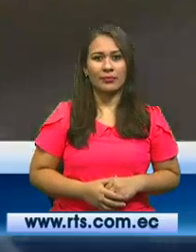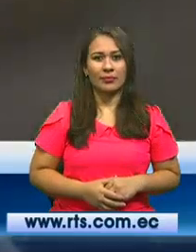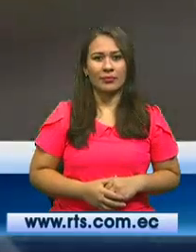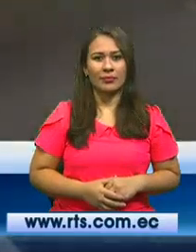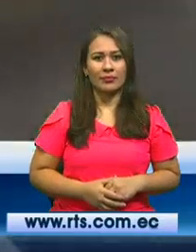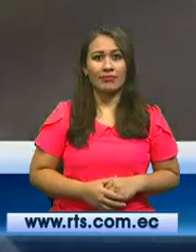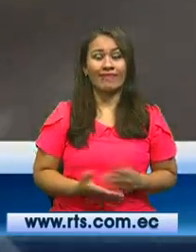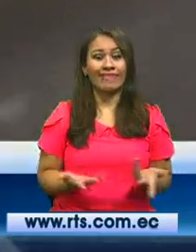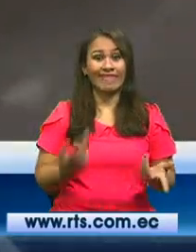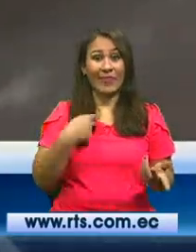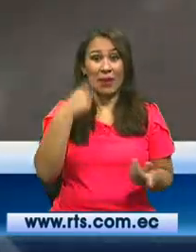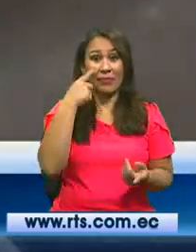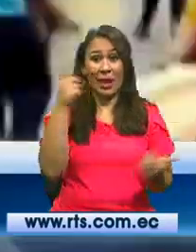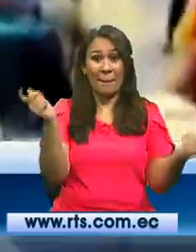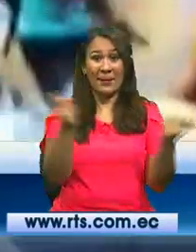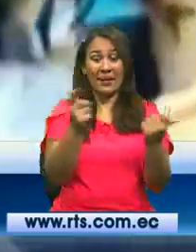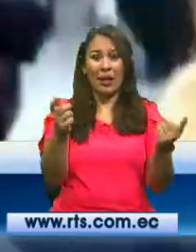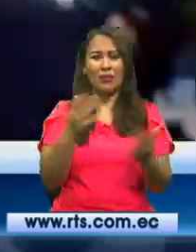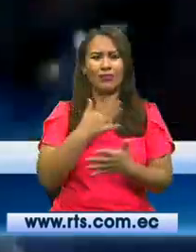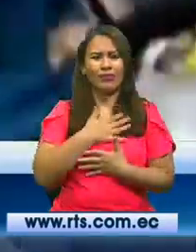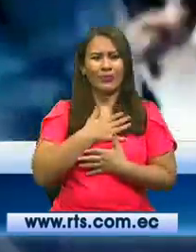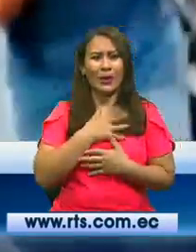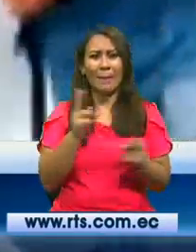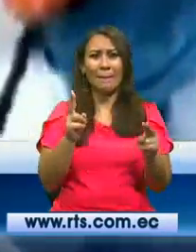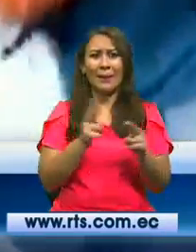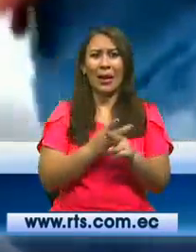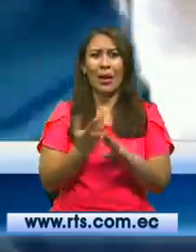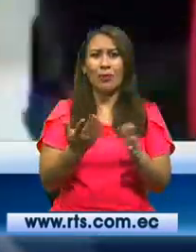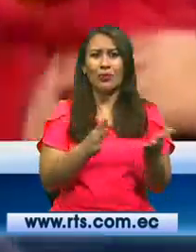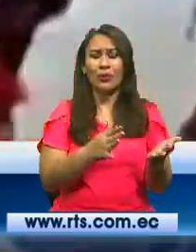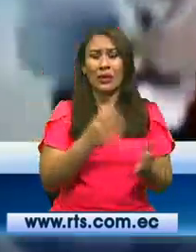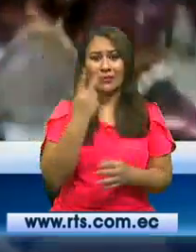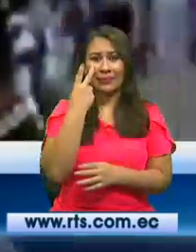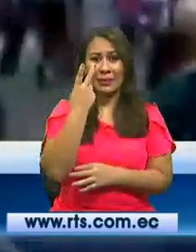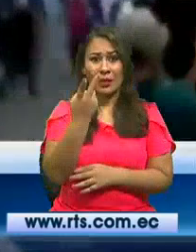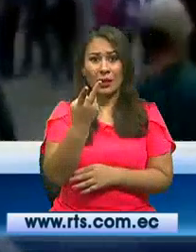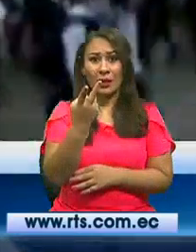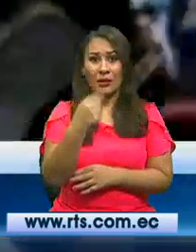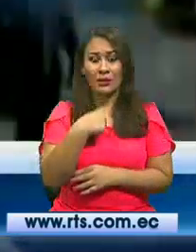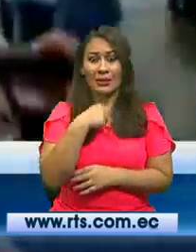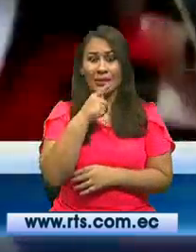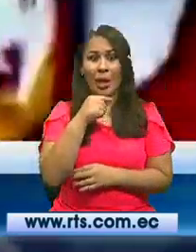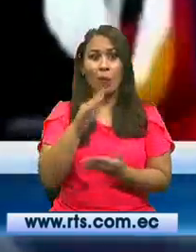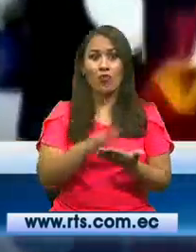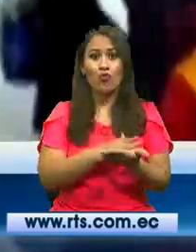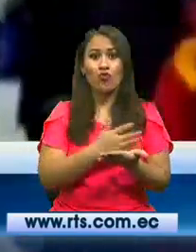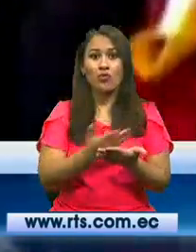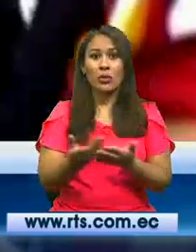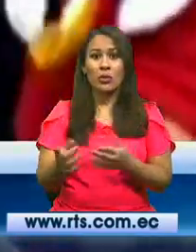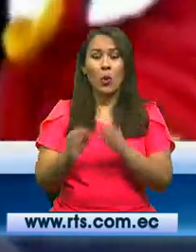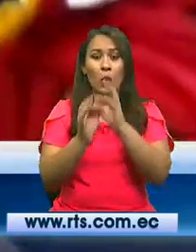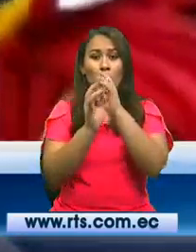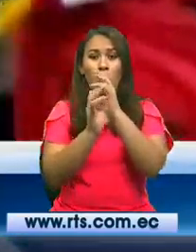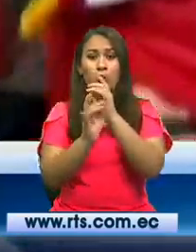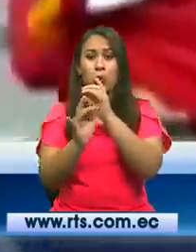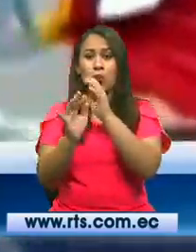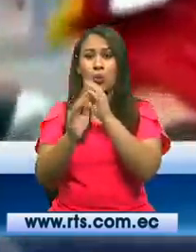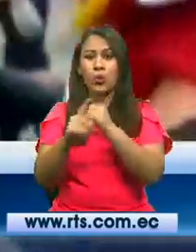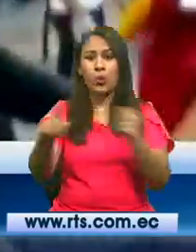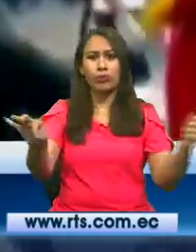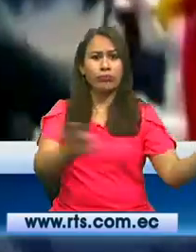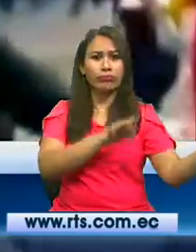Y en medio de estos combates surgen imágenes simbólicas y hasta poéticas. Este violinista usa la música de su instrumento para animar a los que